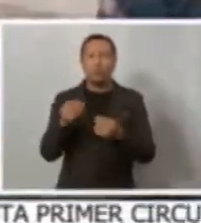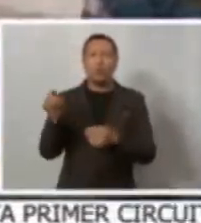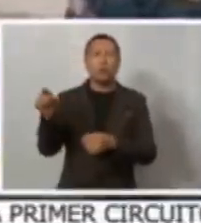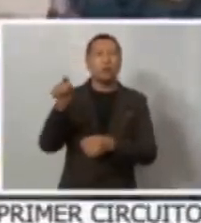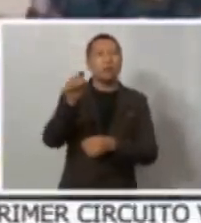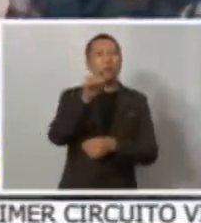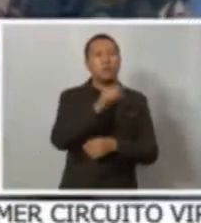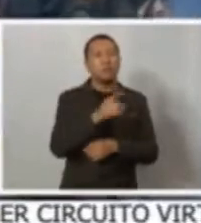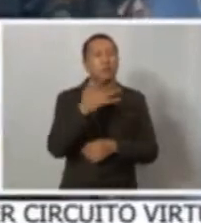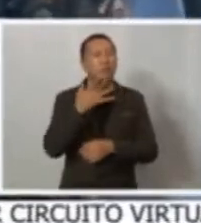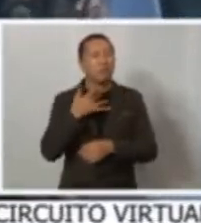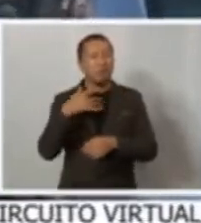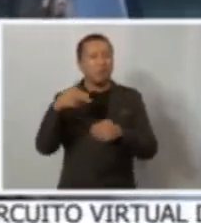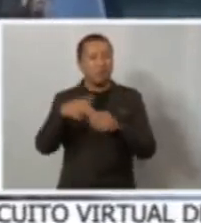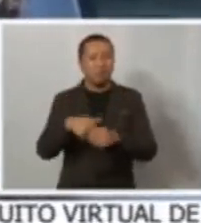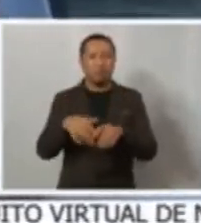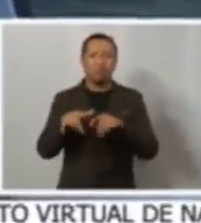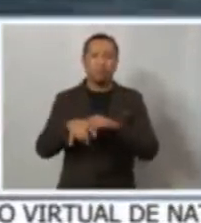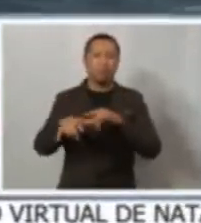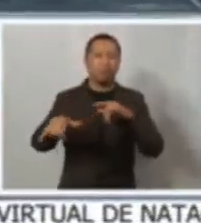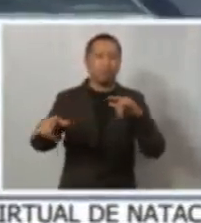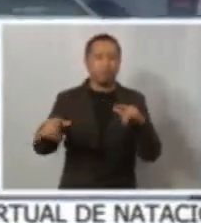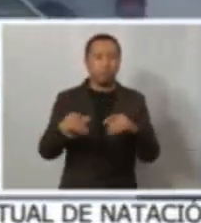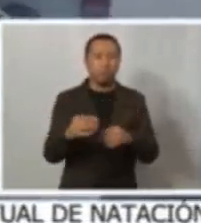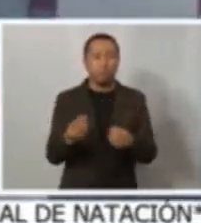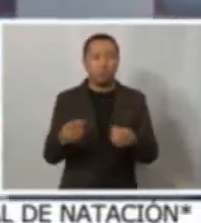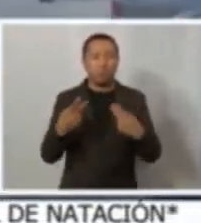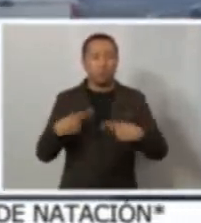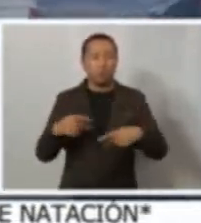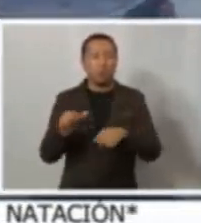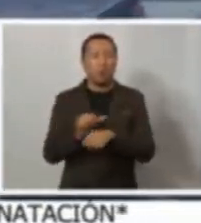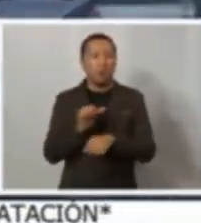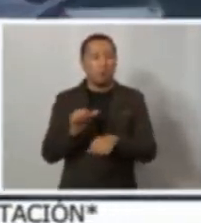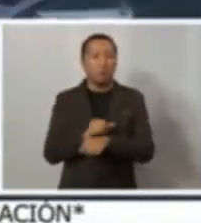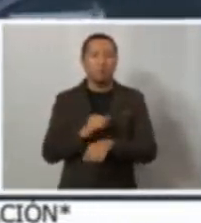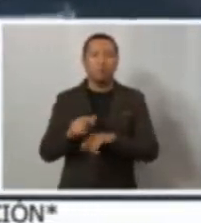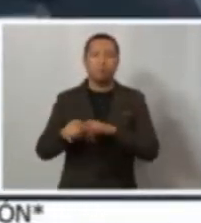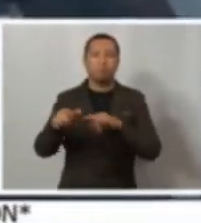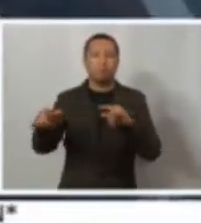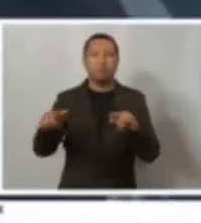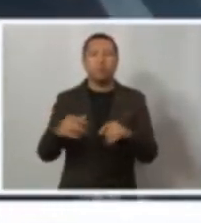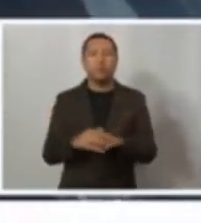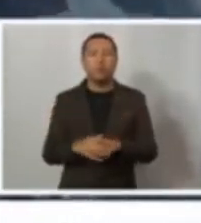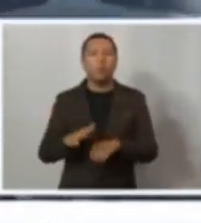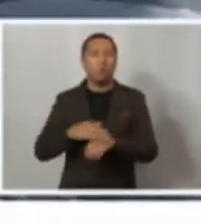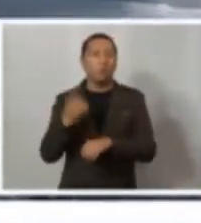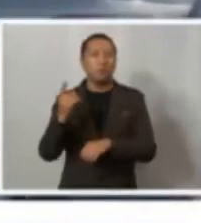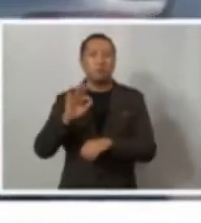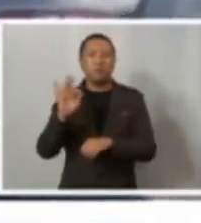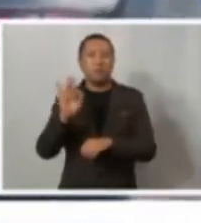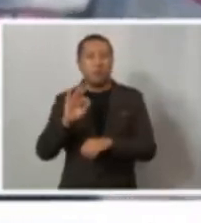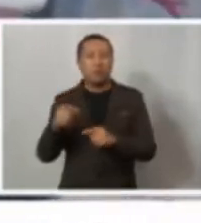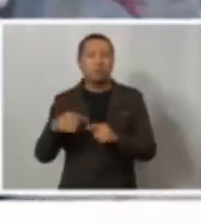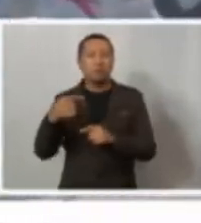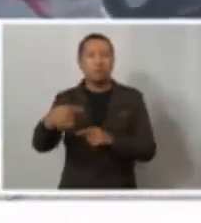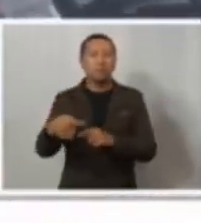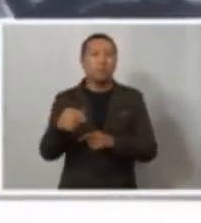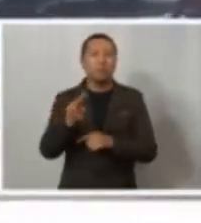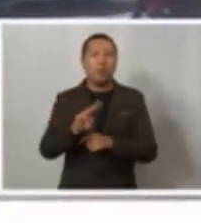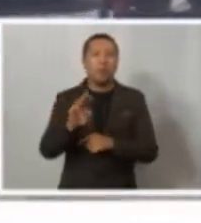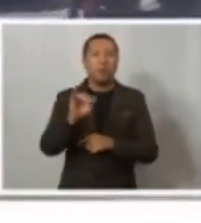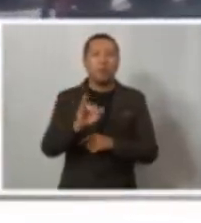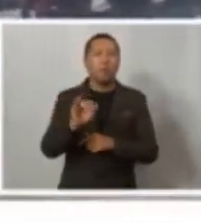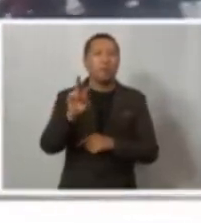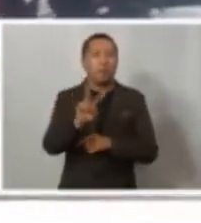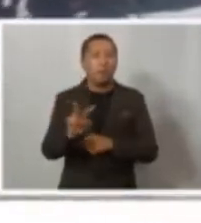del huracán Delta. Los automovilistas, ante la posible demanda del combustible en los próximos días, hicieron largas filas en las